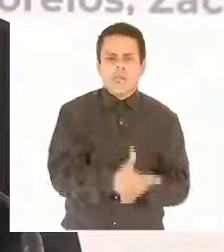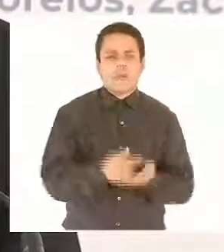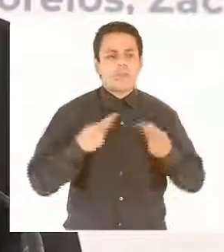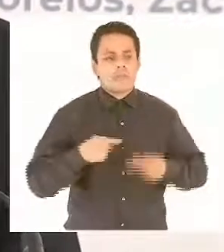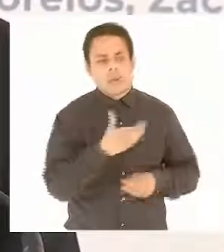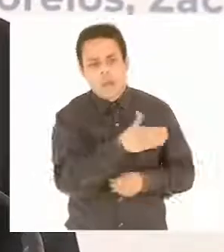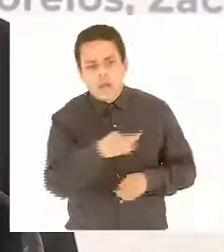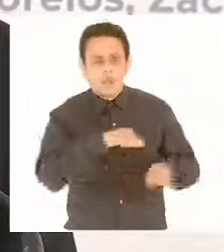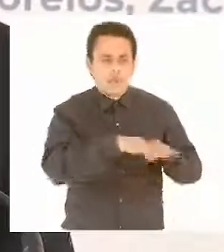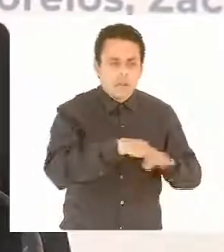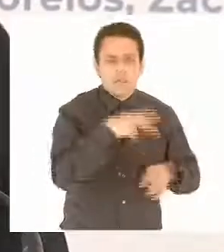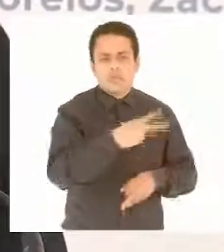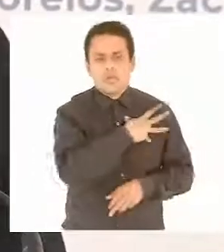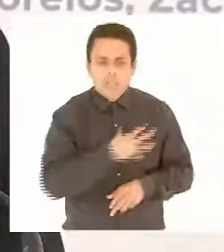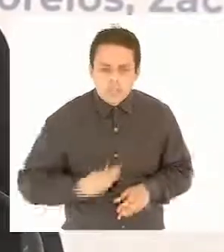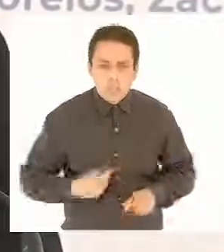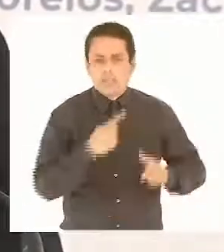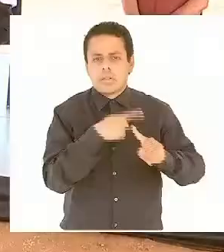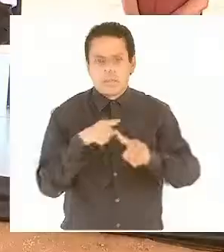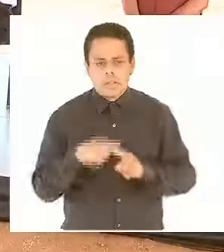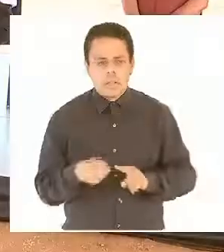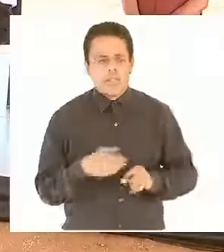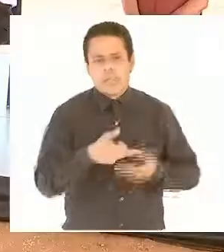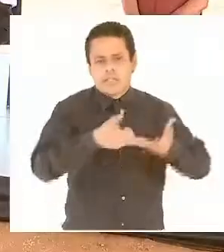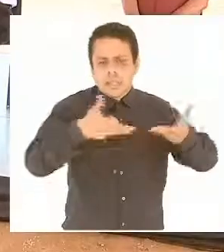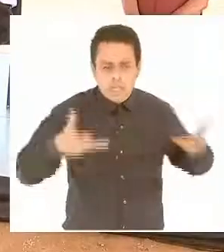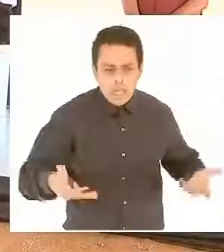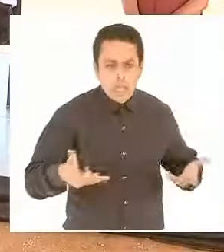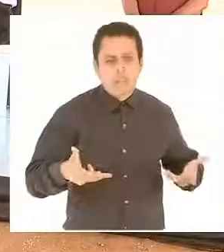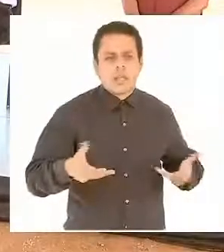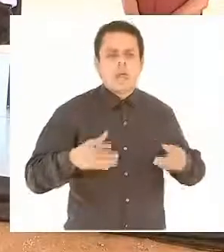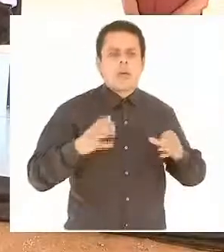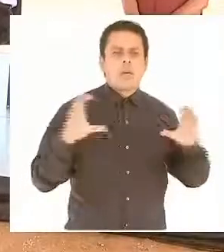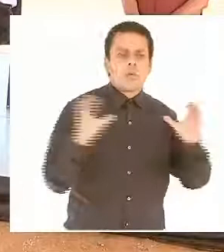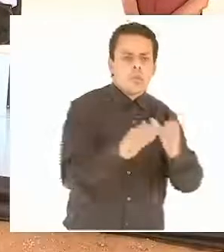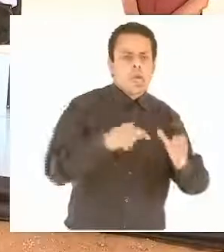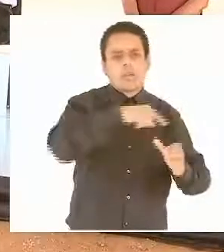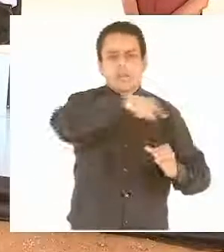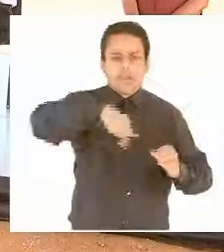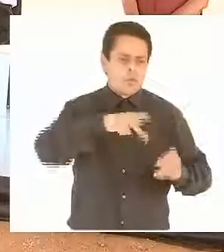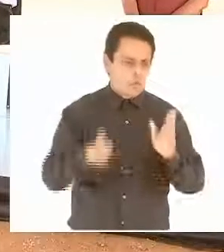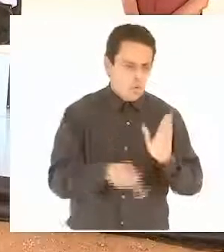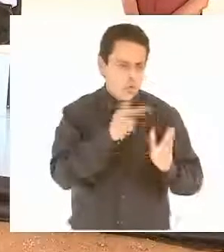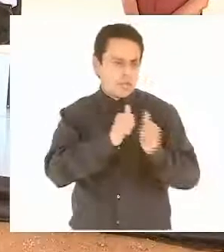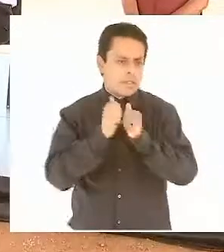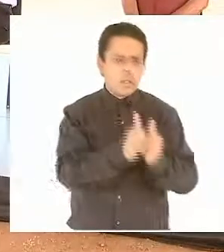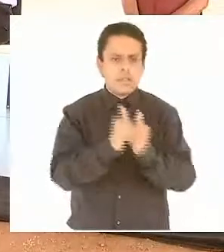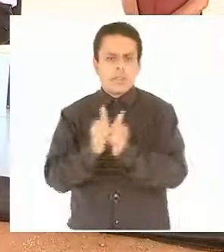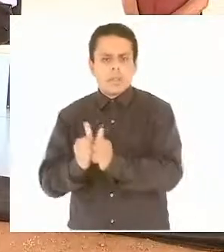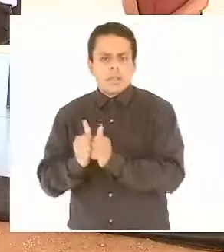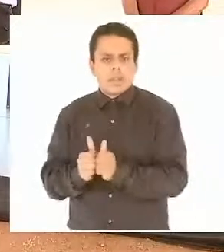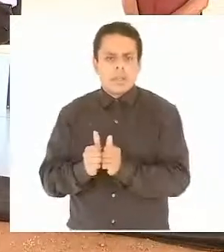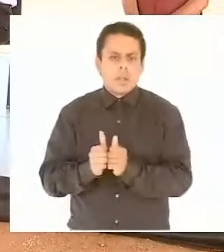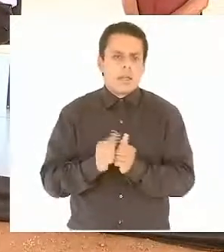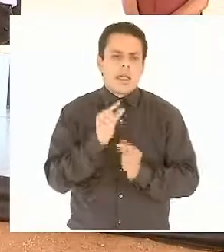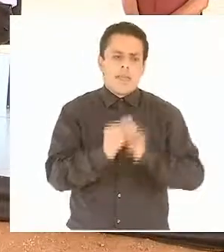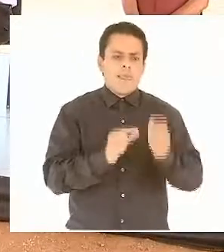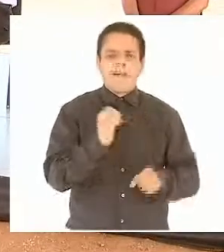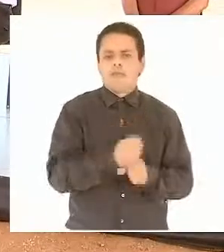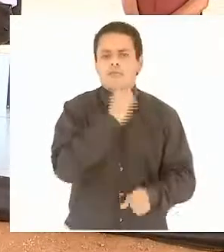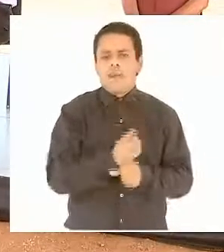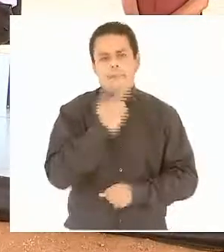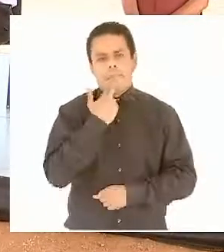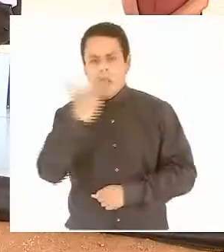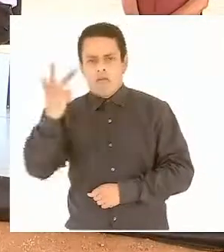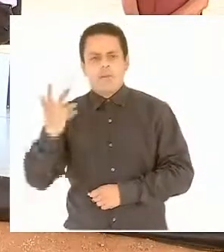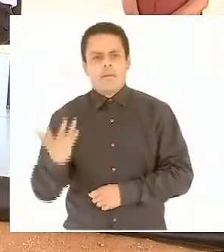campesinos, a los hijos de campesinos, a la tierra, a sus comunidades. con mejores oportunidades,